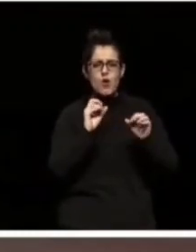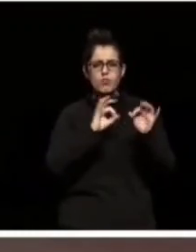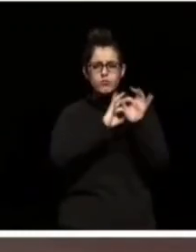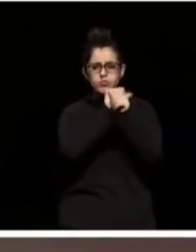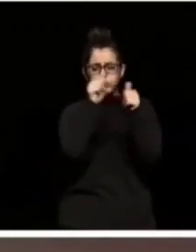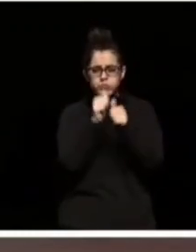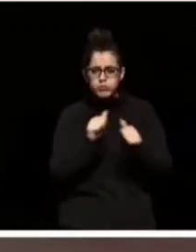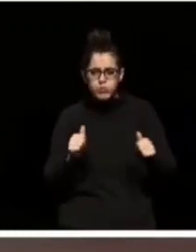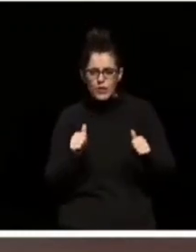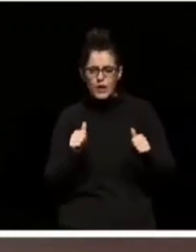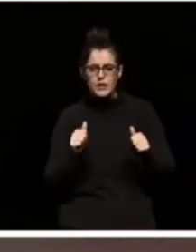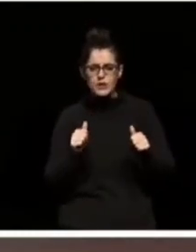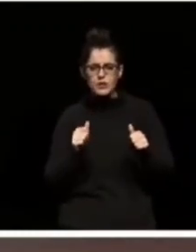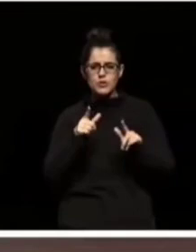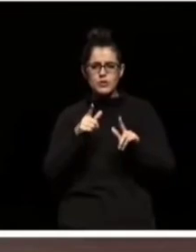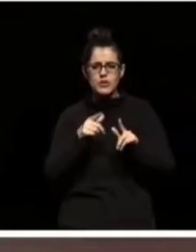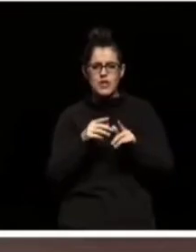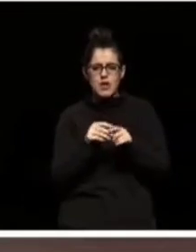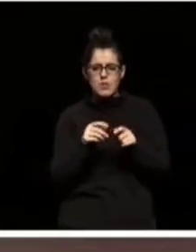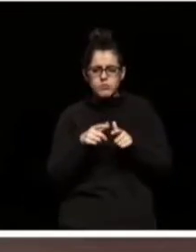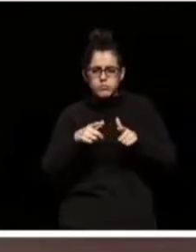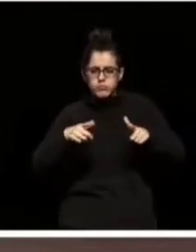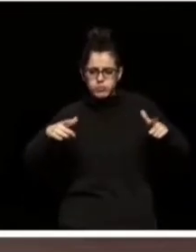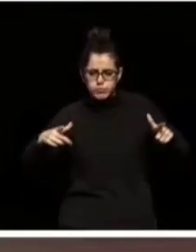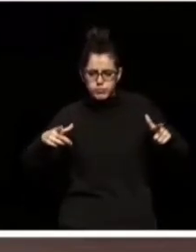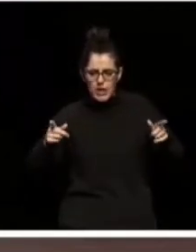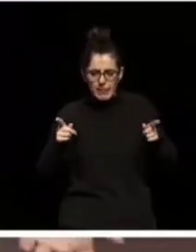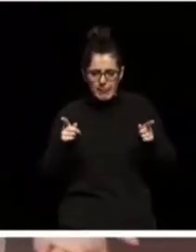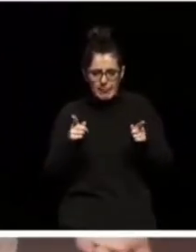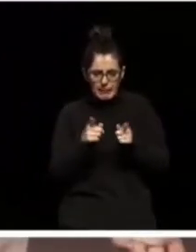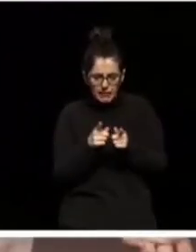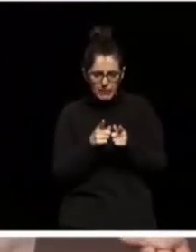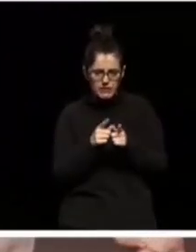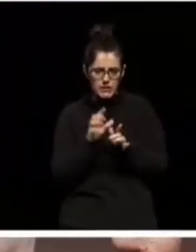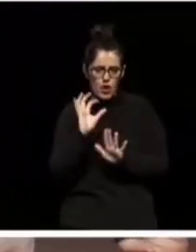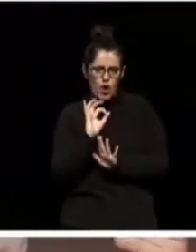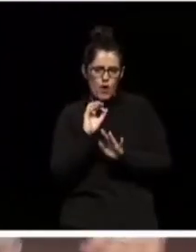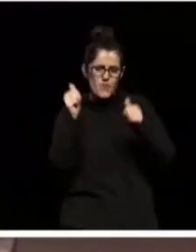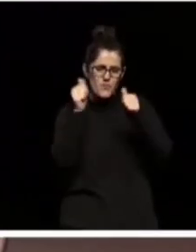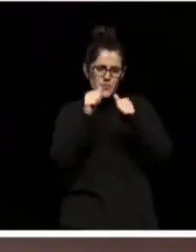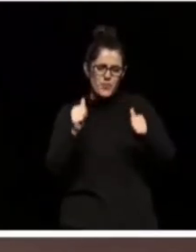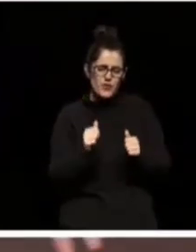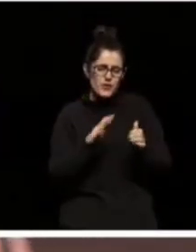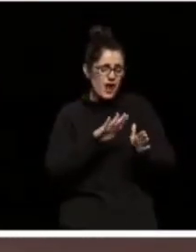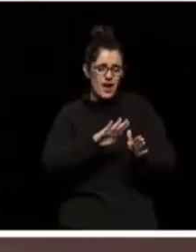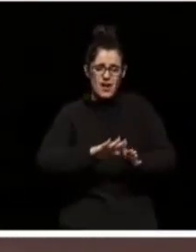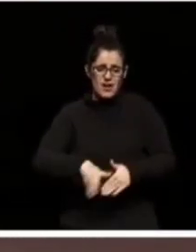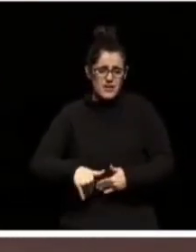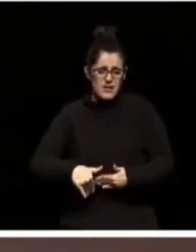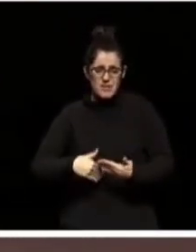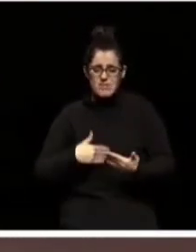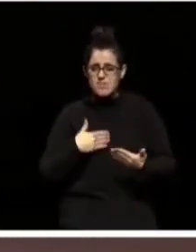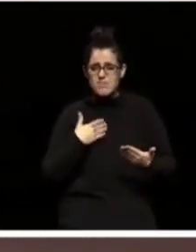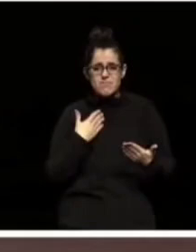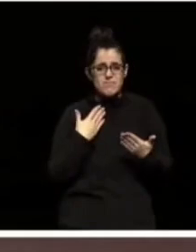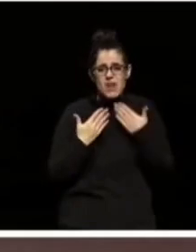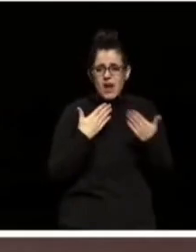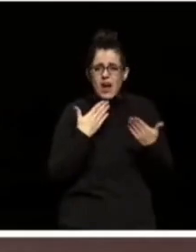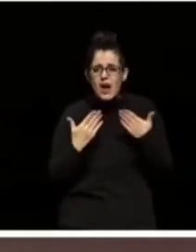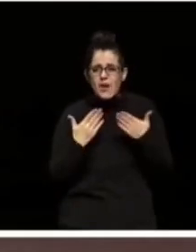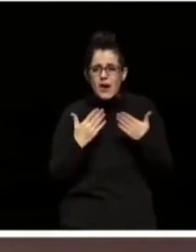producciones extensivas y no intensivas y con modelos, en definitiva, que hablan de mejorar la vida